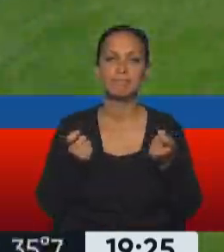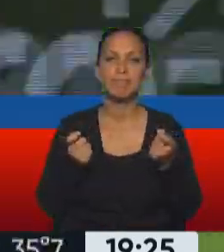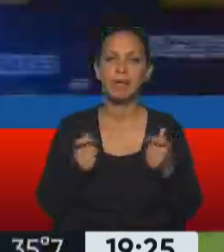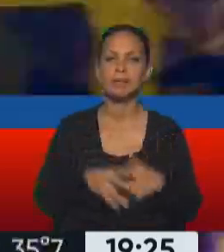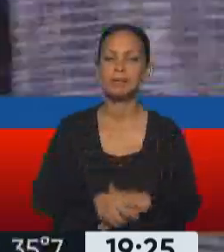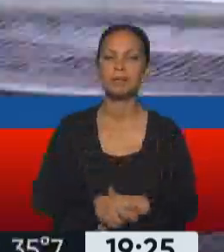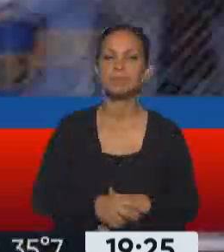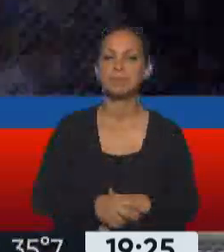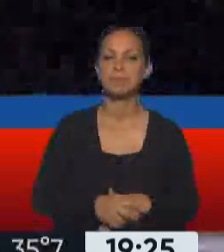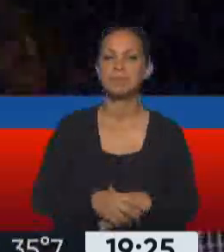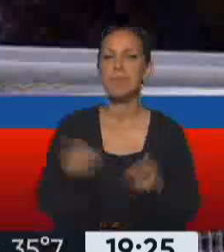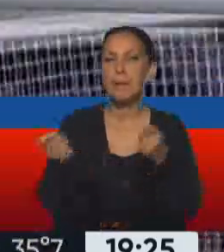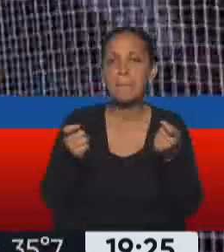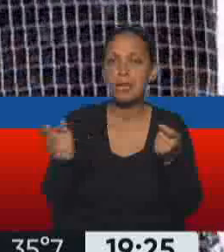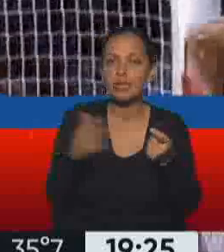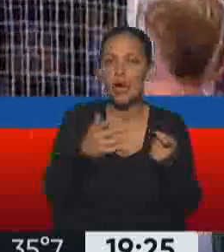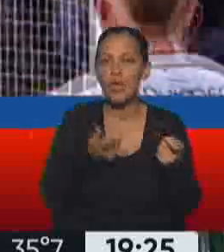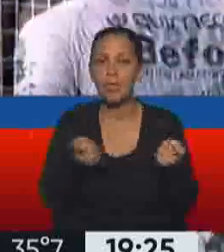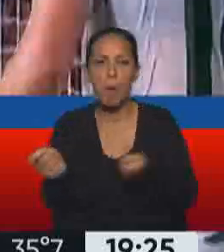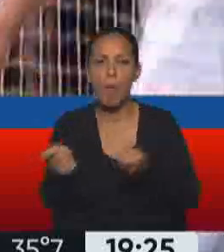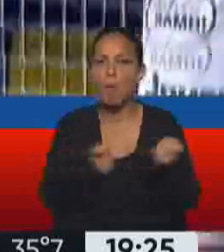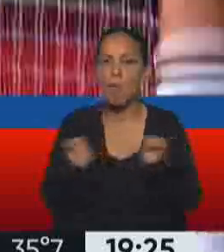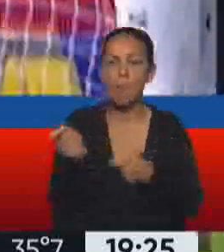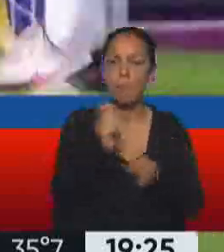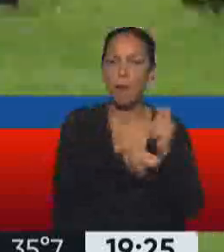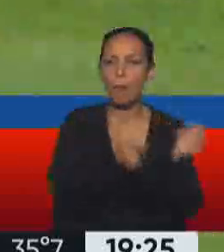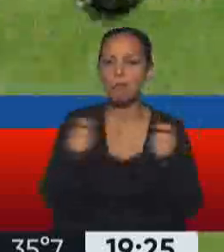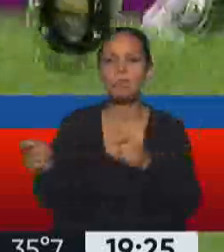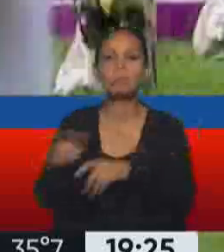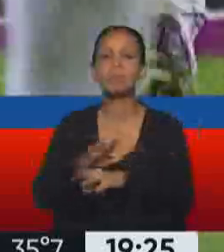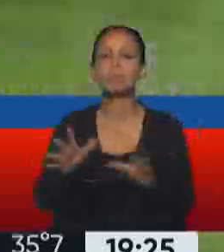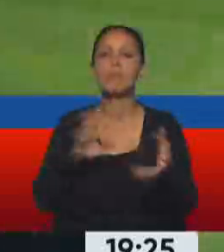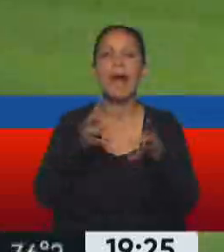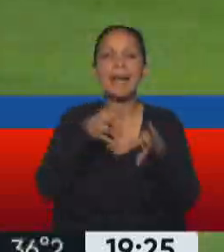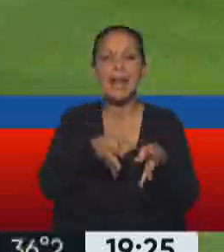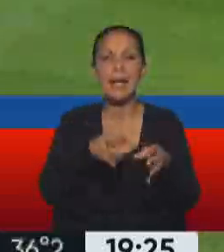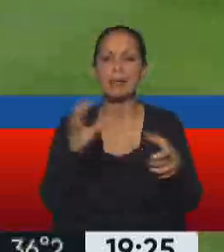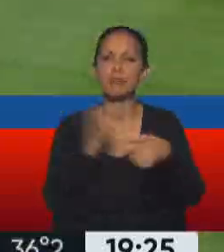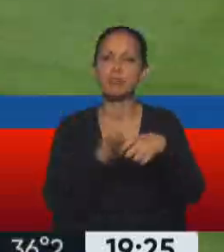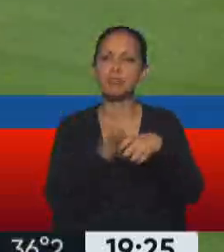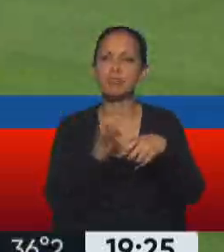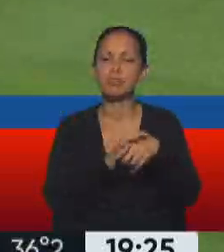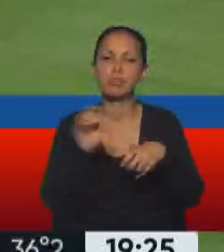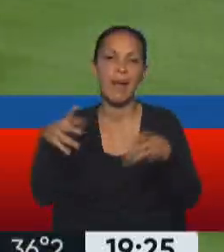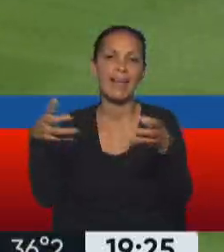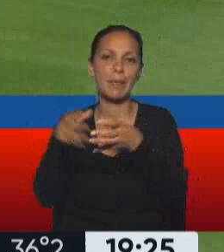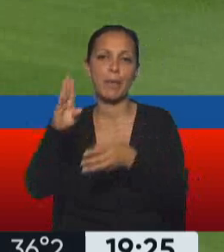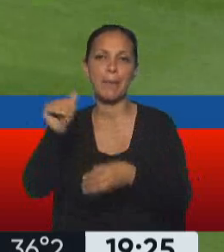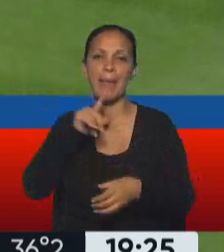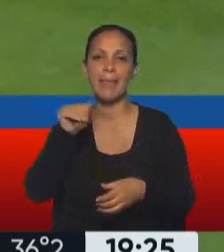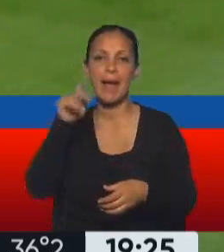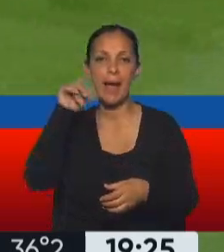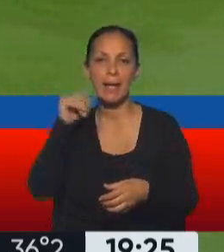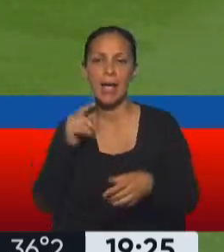Y no solo manejando los hilos del partido, sino de todo lo que fue el ataque del conjunto de Bataglia, por